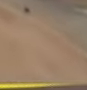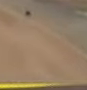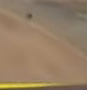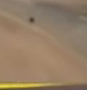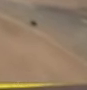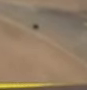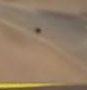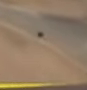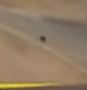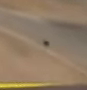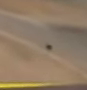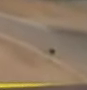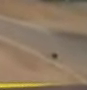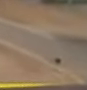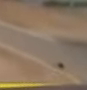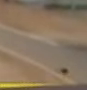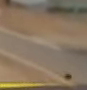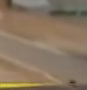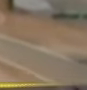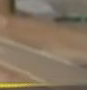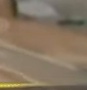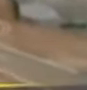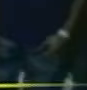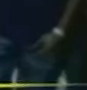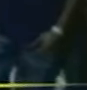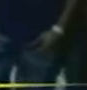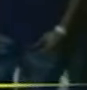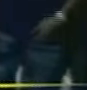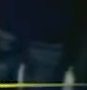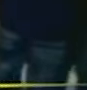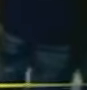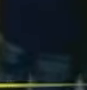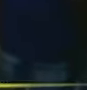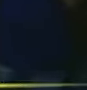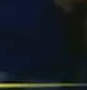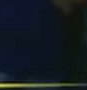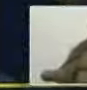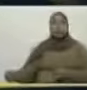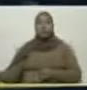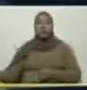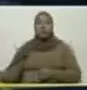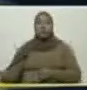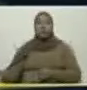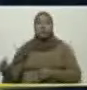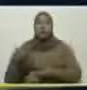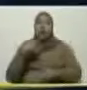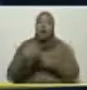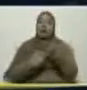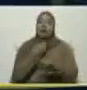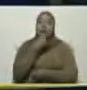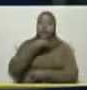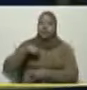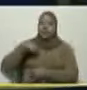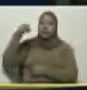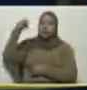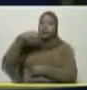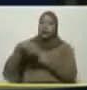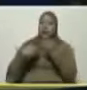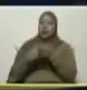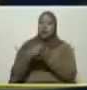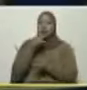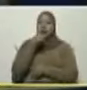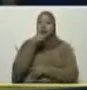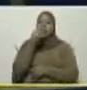vamos y el calor humano que a veces más poderoso que el calor y la energía del sol porque es el fuego sagrado que